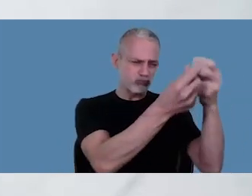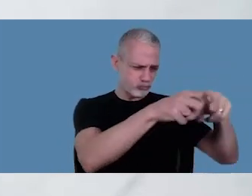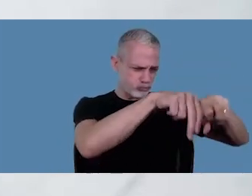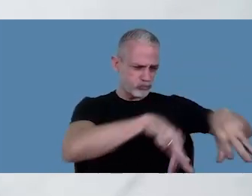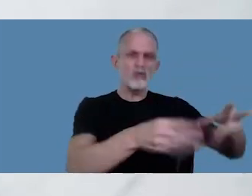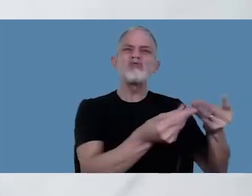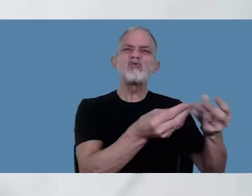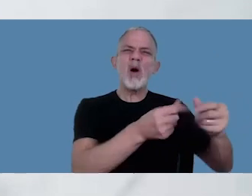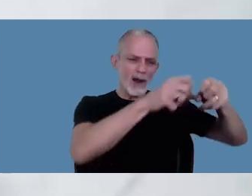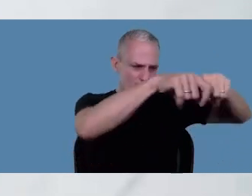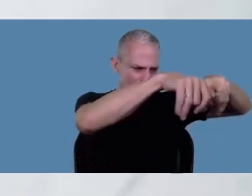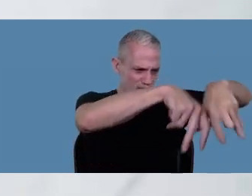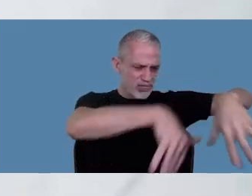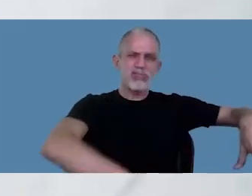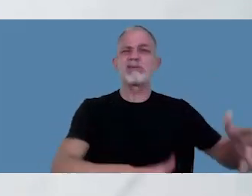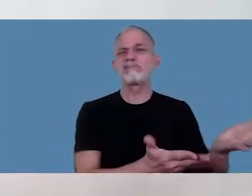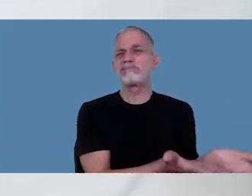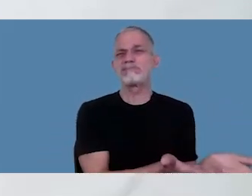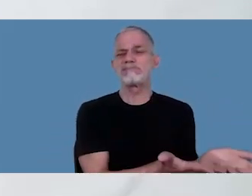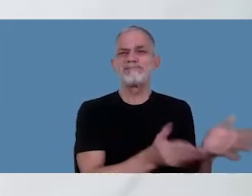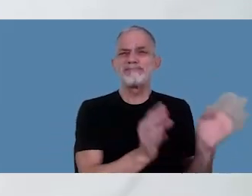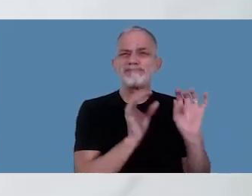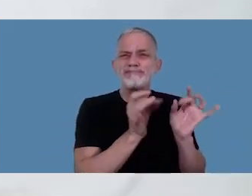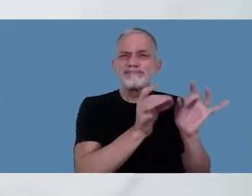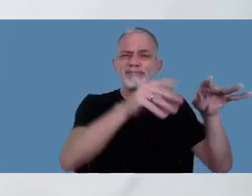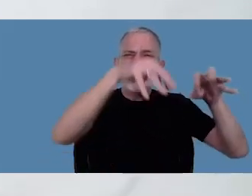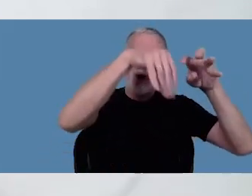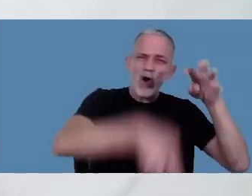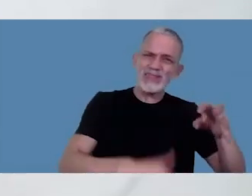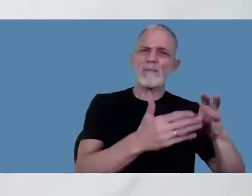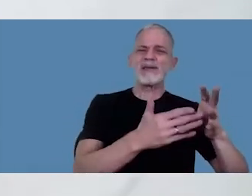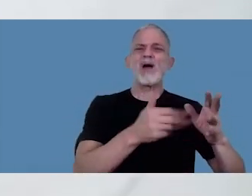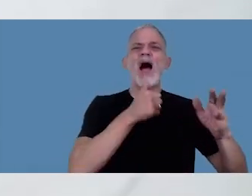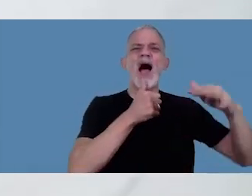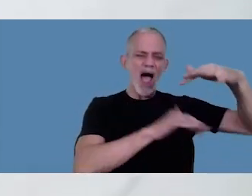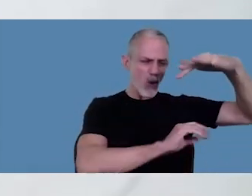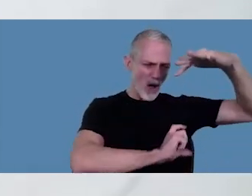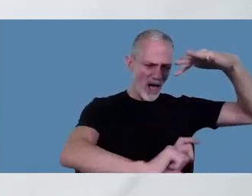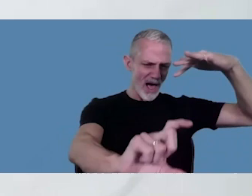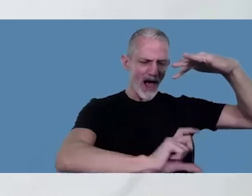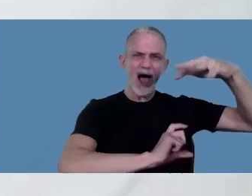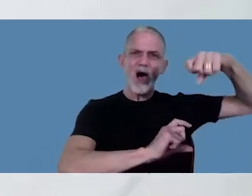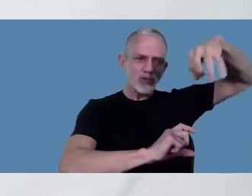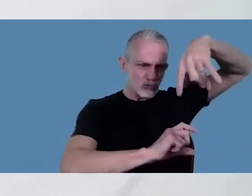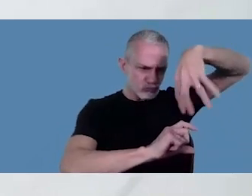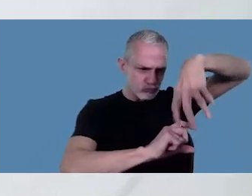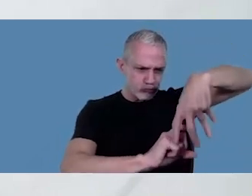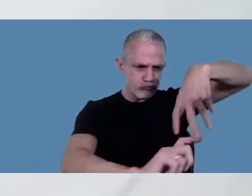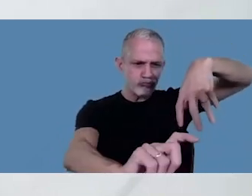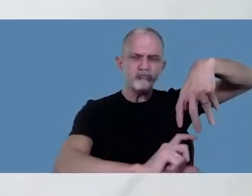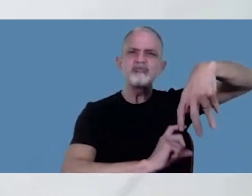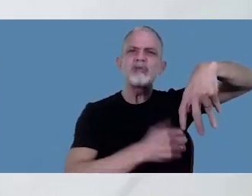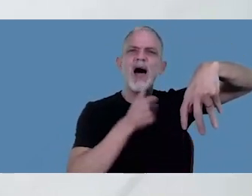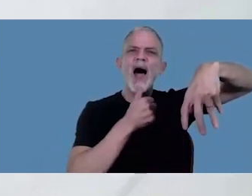y contaminan por toneladas de litros de agua en las napas que no están en